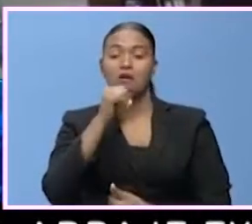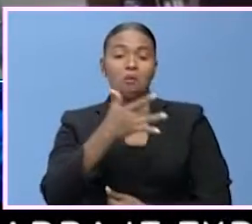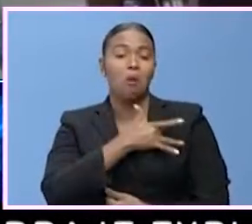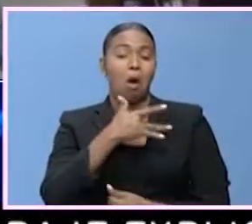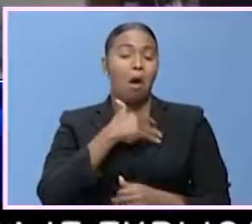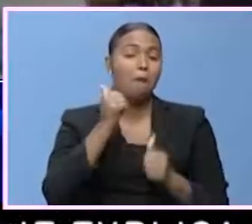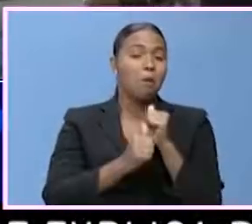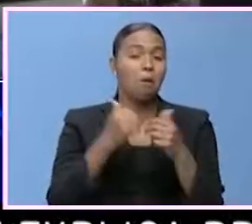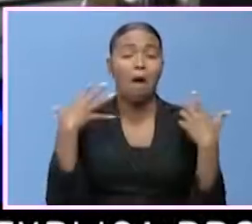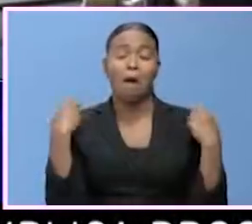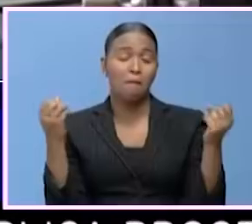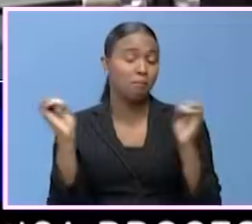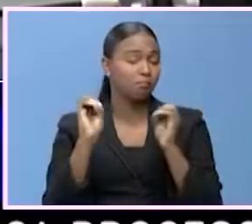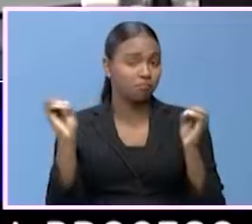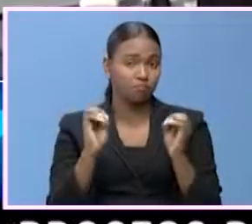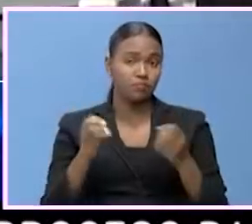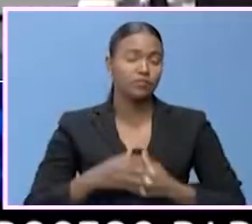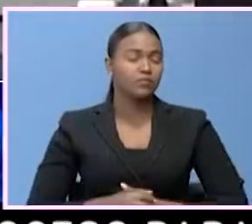reacción adversa, ninguna.